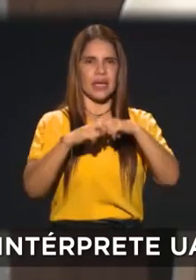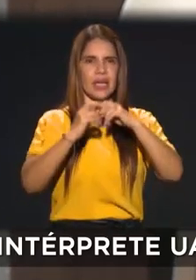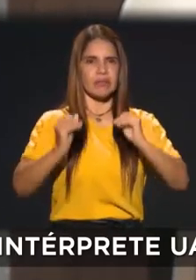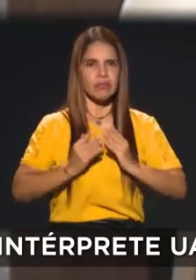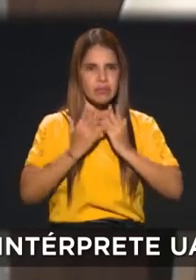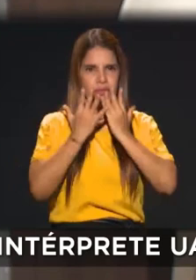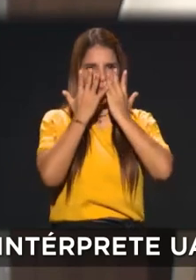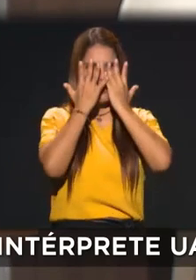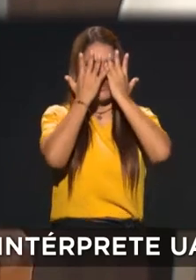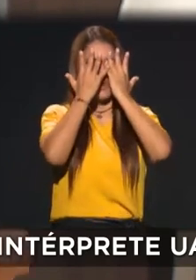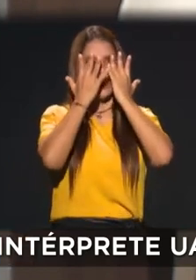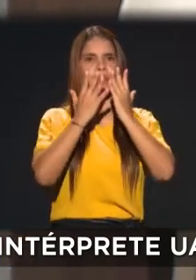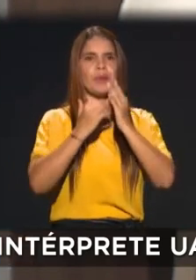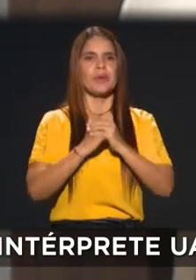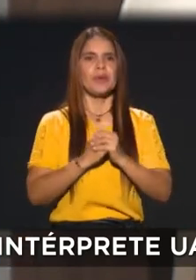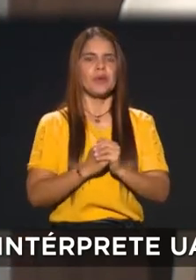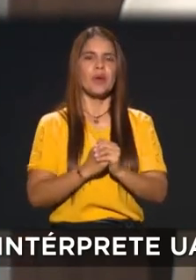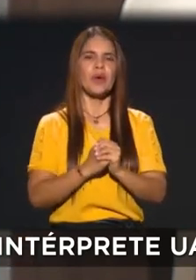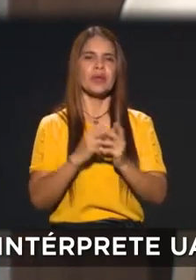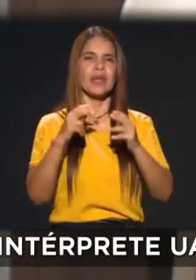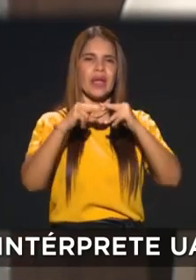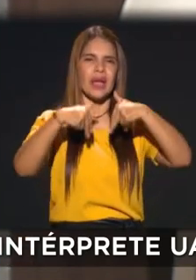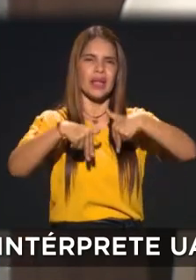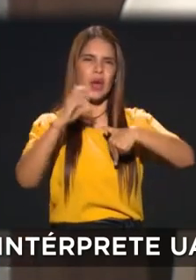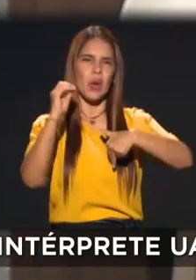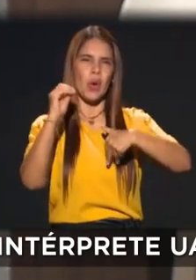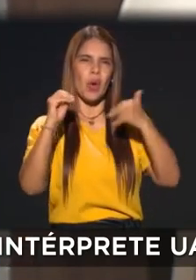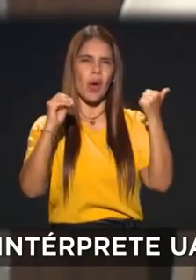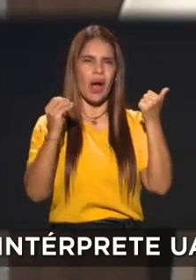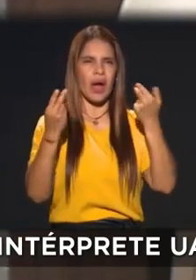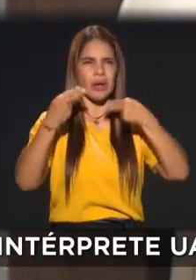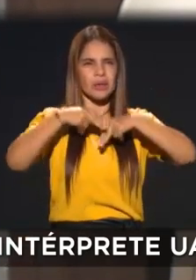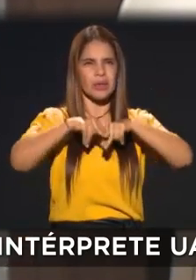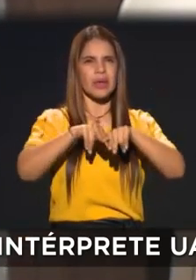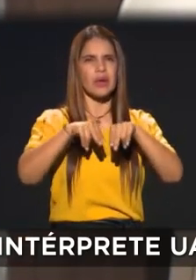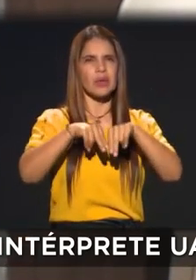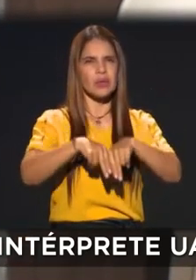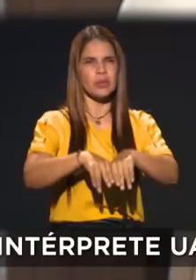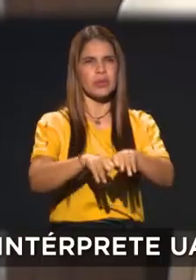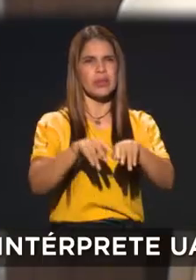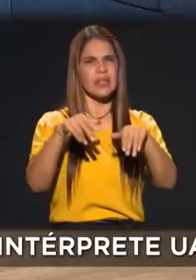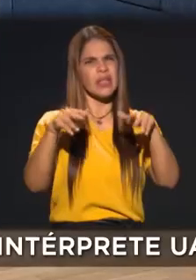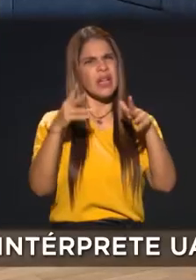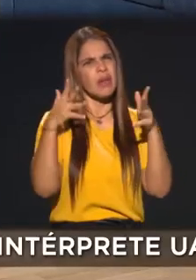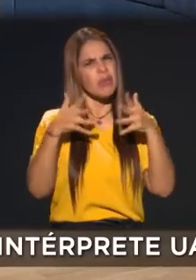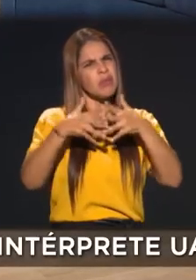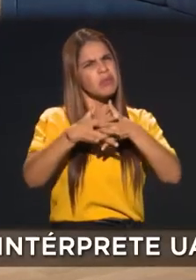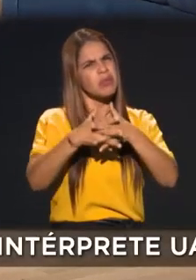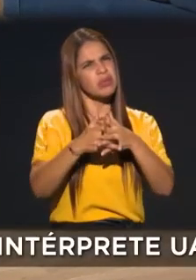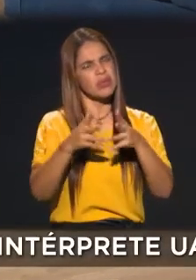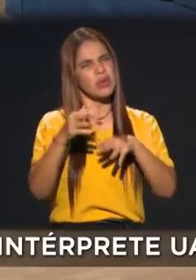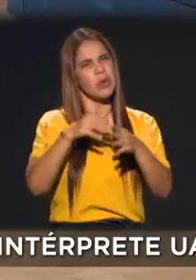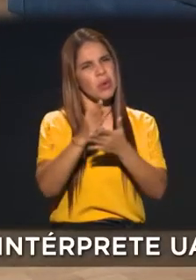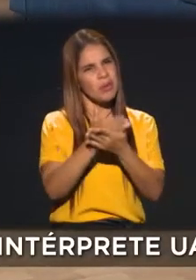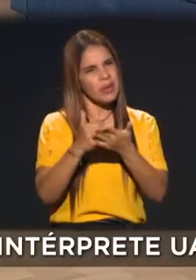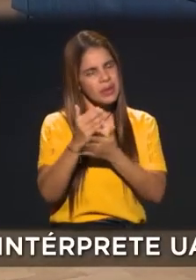hemisferio derecho e izquierdo, esa energía femenina y masculina en una sola, y poder compartir la mejor versión de nosotros con nuestros estudiantes,